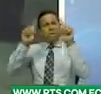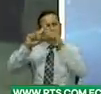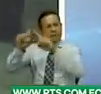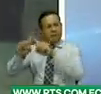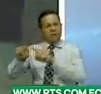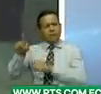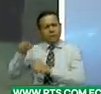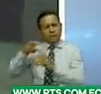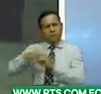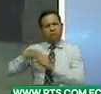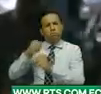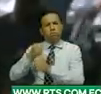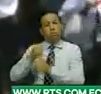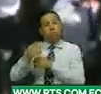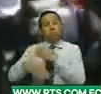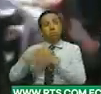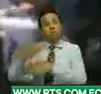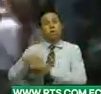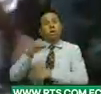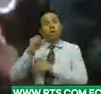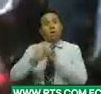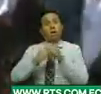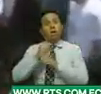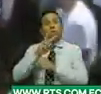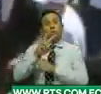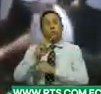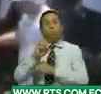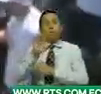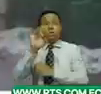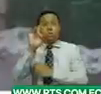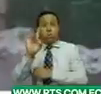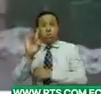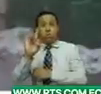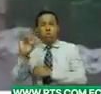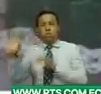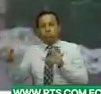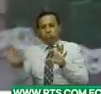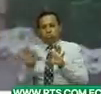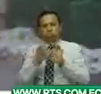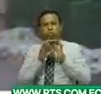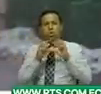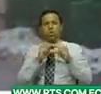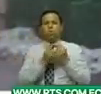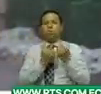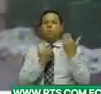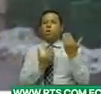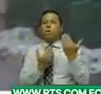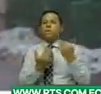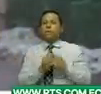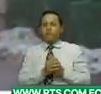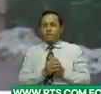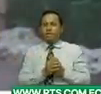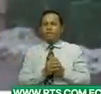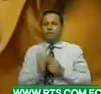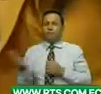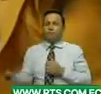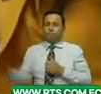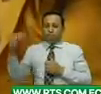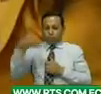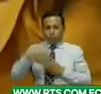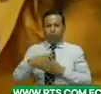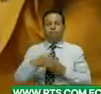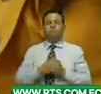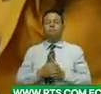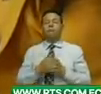estatales, hasta que en el año 2008 se unió a la Revolución Ciudadana. Así ha sido parte de la vida de la ahora candidata a la presidencia de la